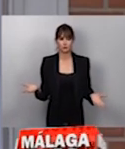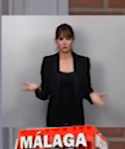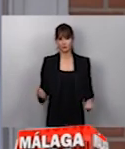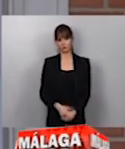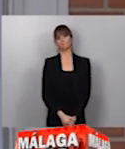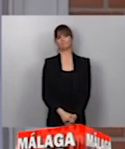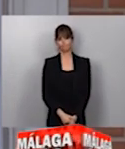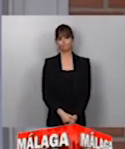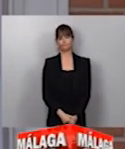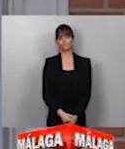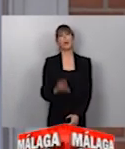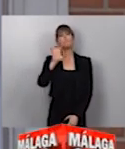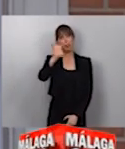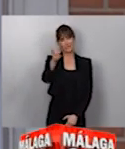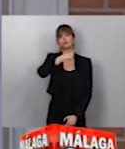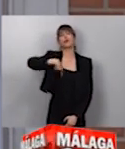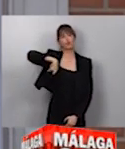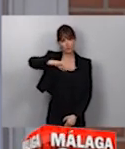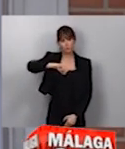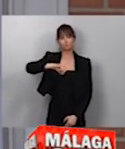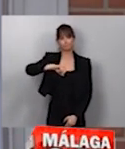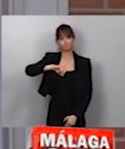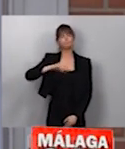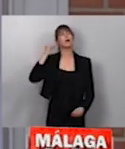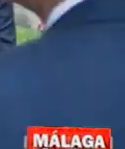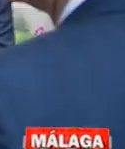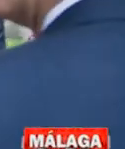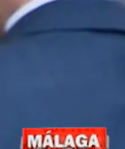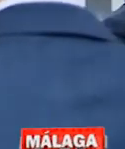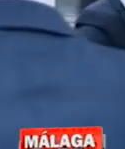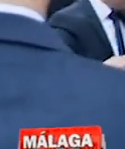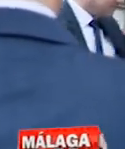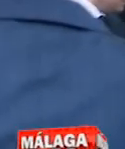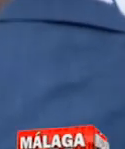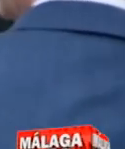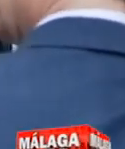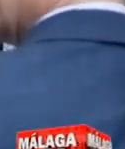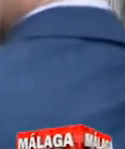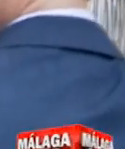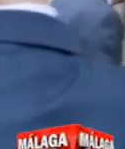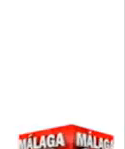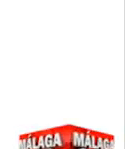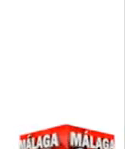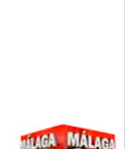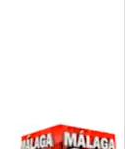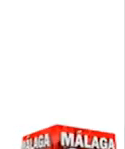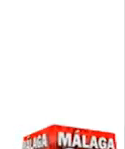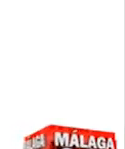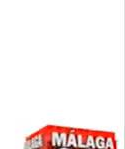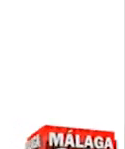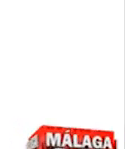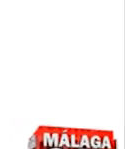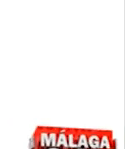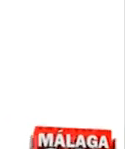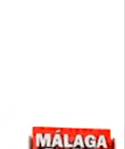Y creo que nuestro país necesita hacer esta reflexión colectiva. El anuncio del jefe del Ejecutivo se produce 5 días